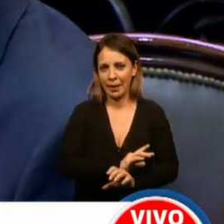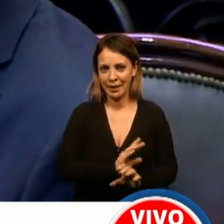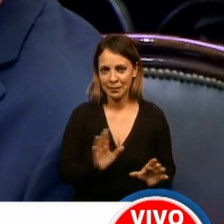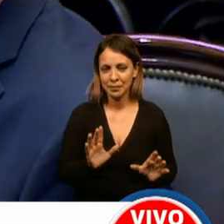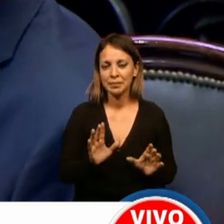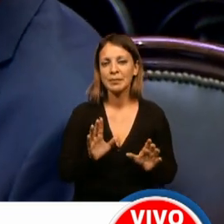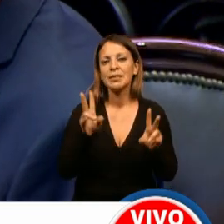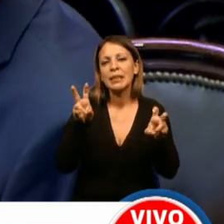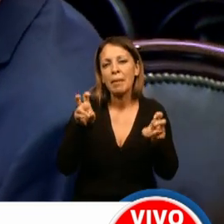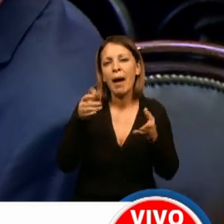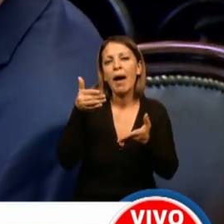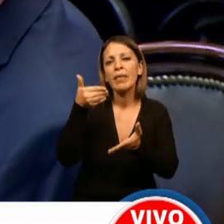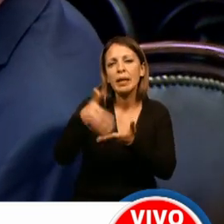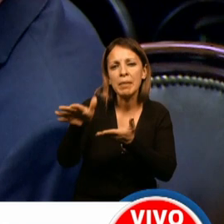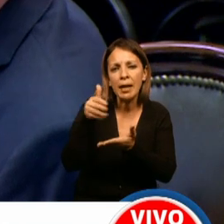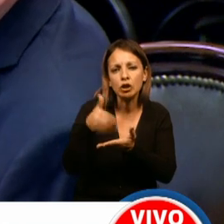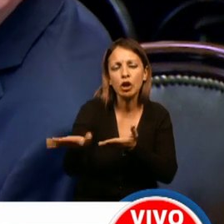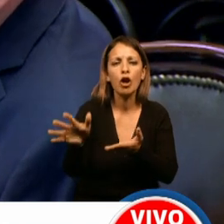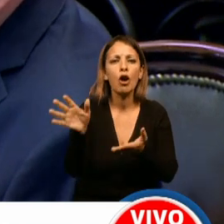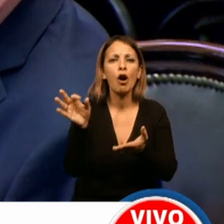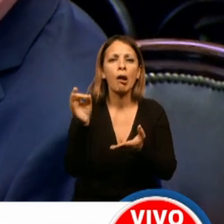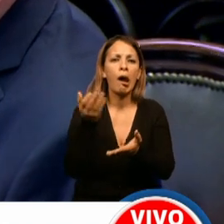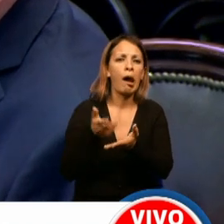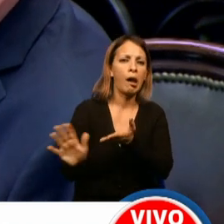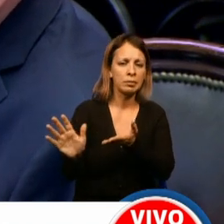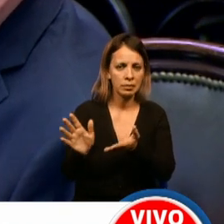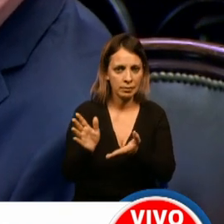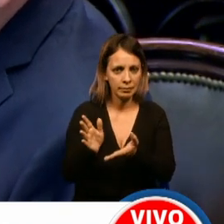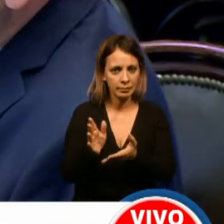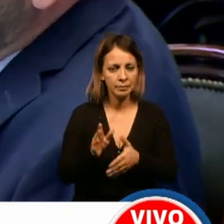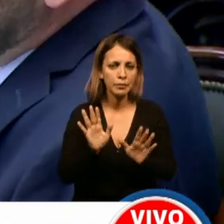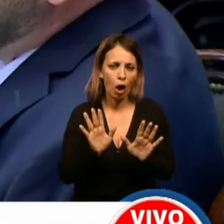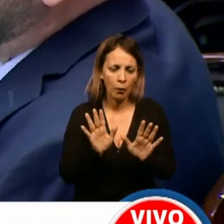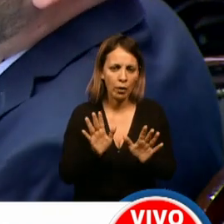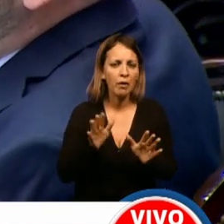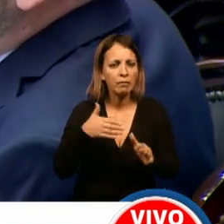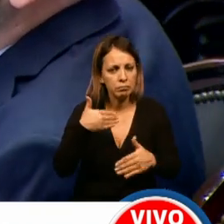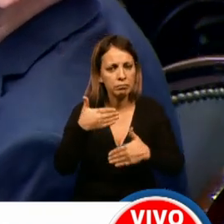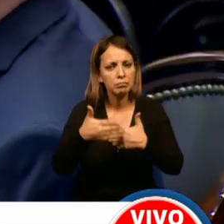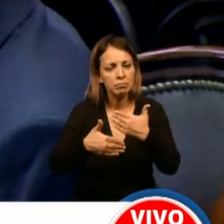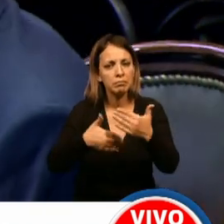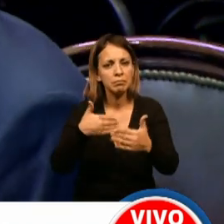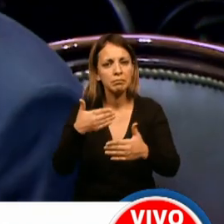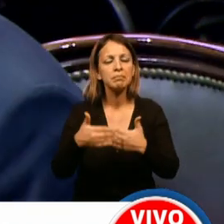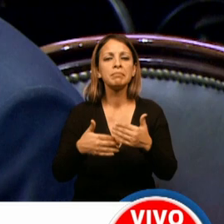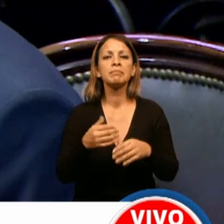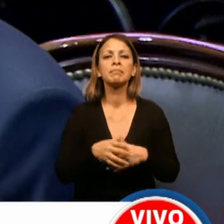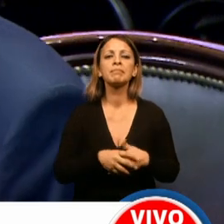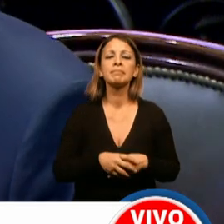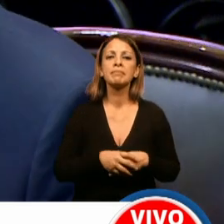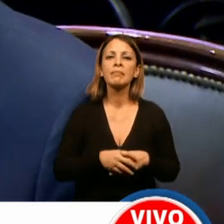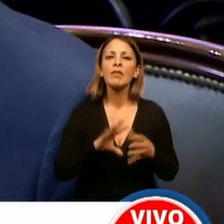discriminación y de esta exclusión entonces para para ir cerrando